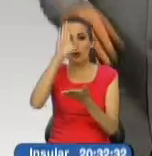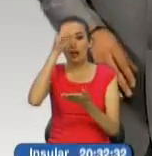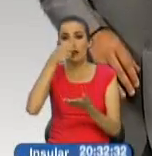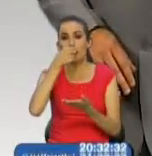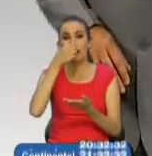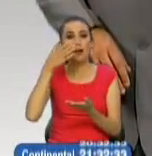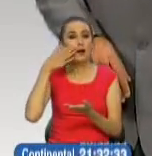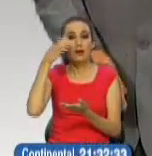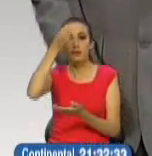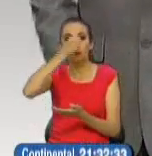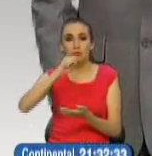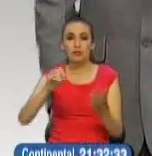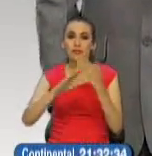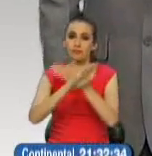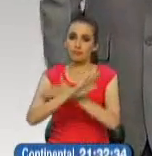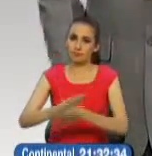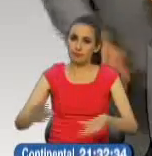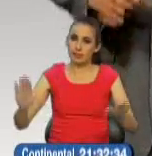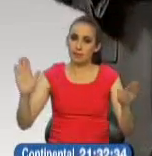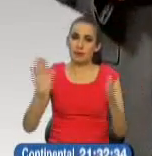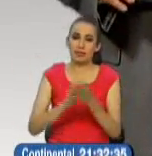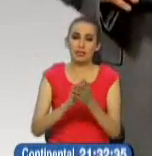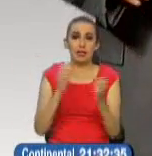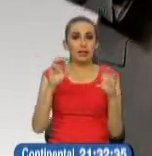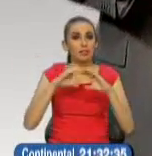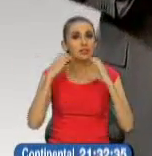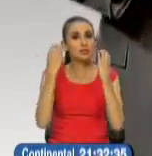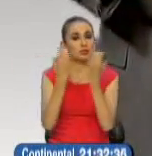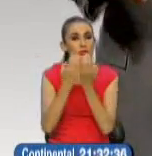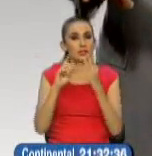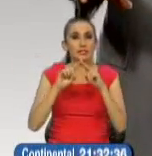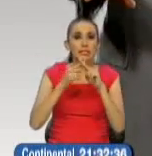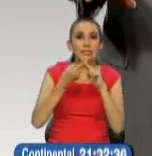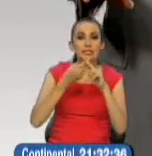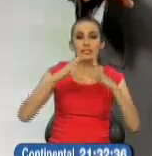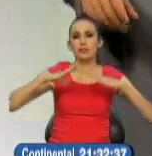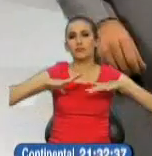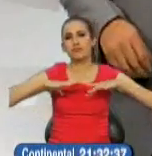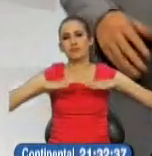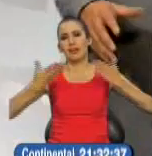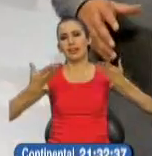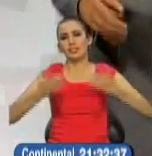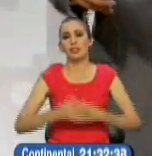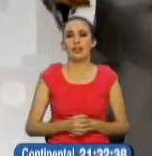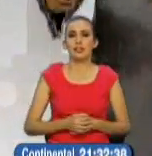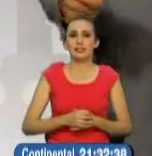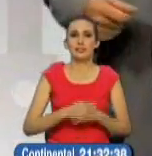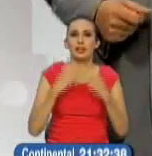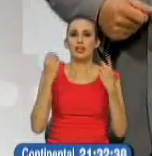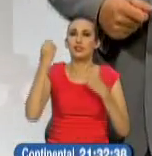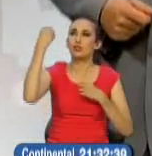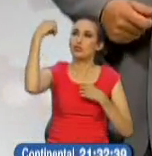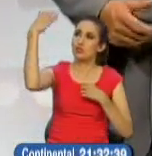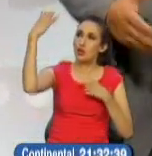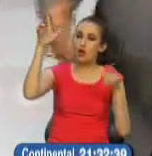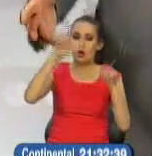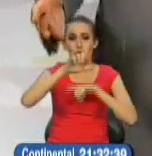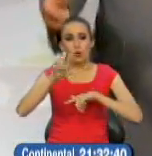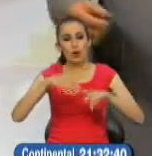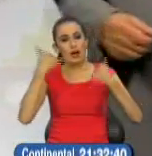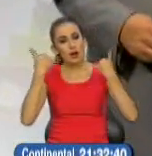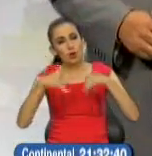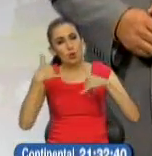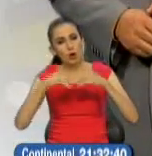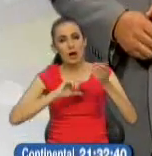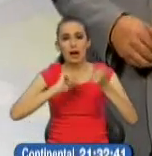Amazonía terminarán sus actividades escolares y con esto inicia el periodo vacacional. Sol, aire, espacios verdes, la alegría